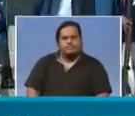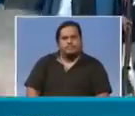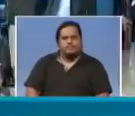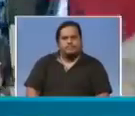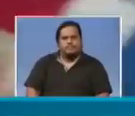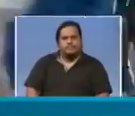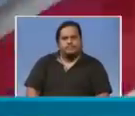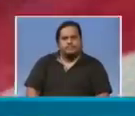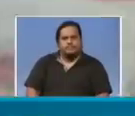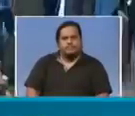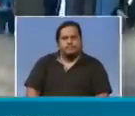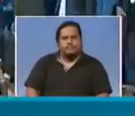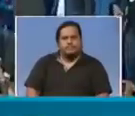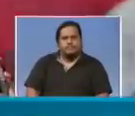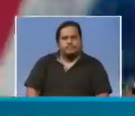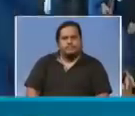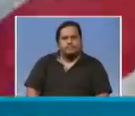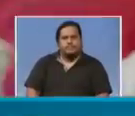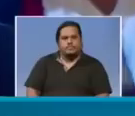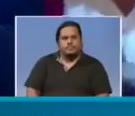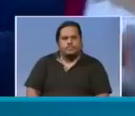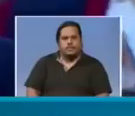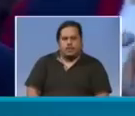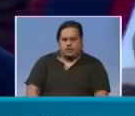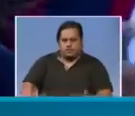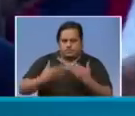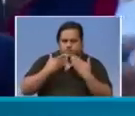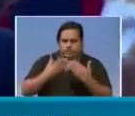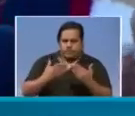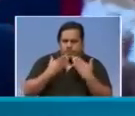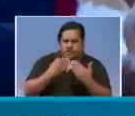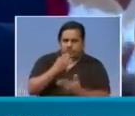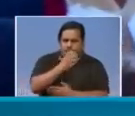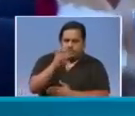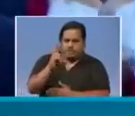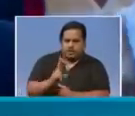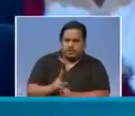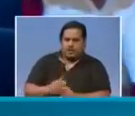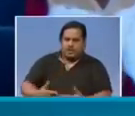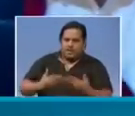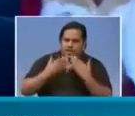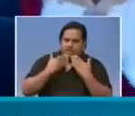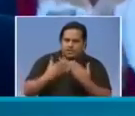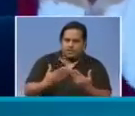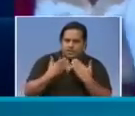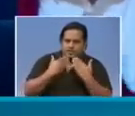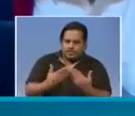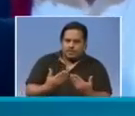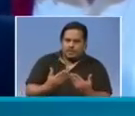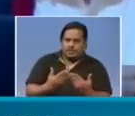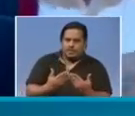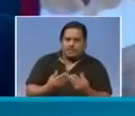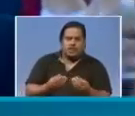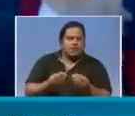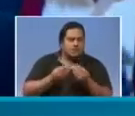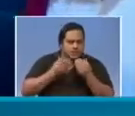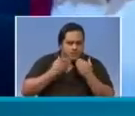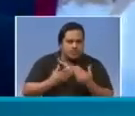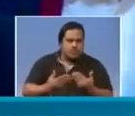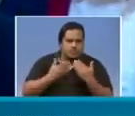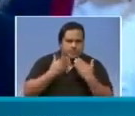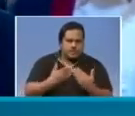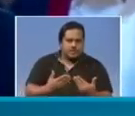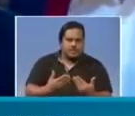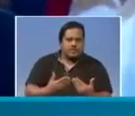poder gobernar. Y ahí tendrá que escoger sus interlocutores en la Asamblea Legislativa y uno de